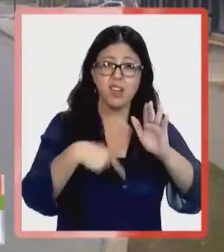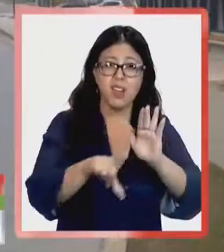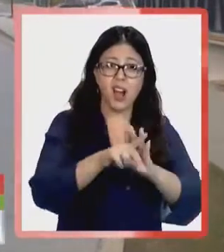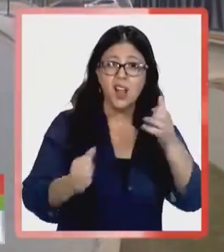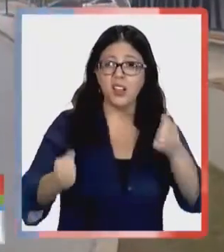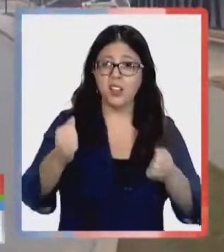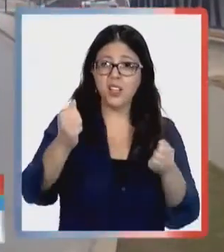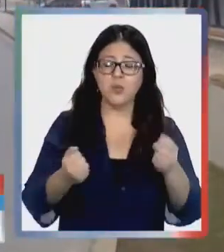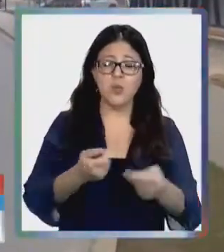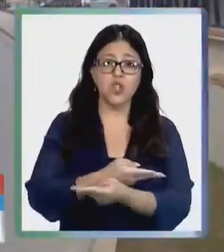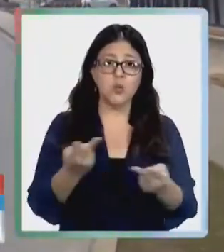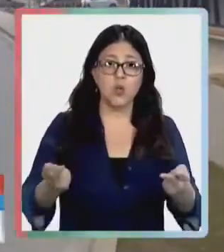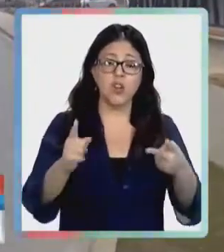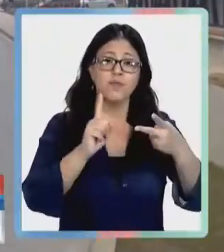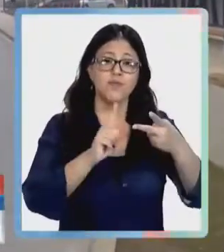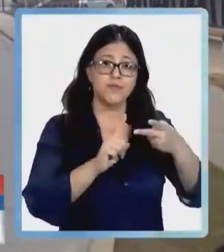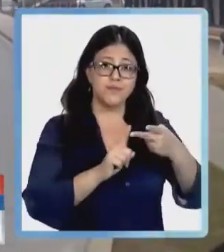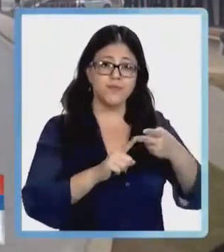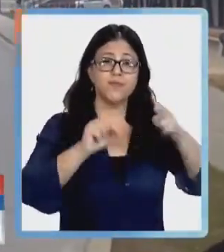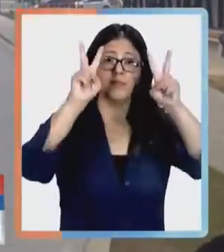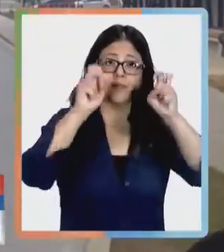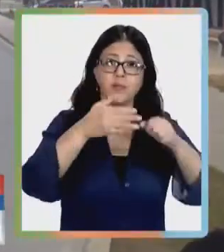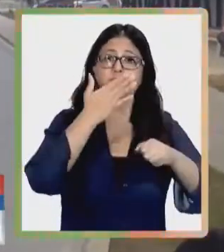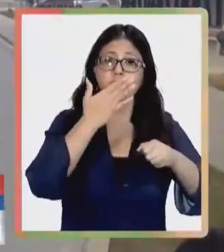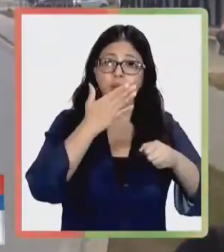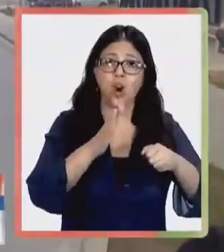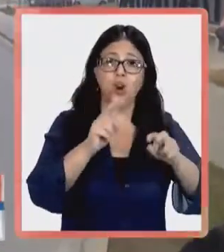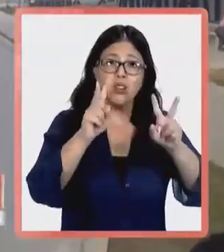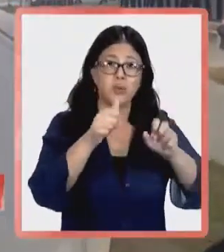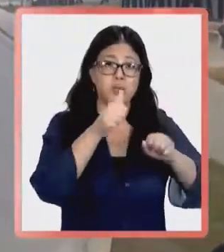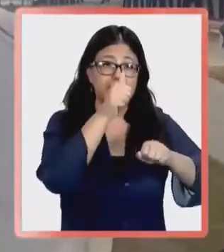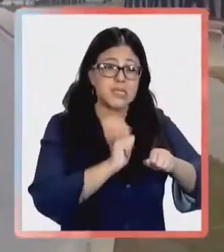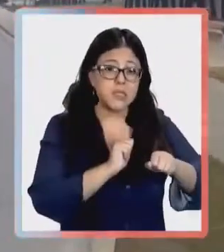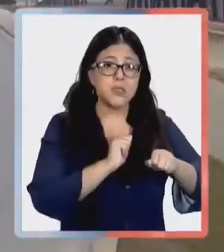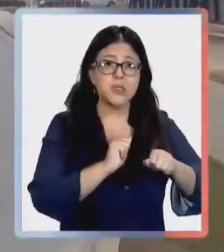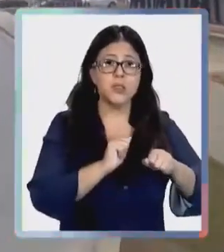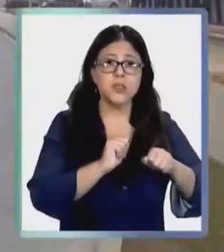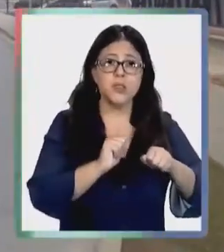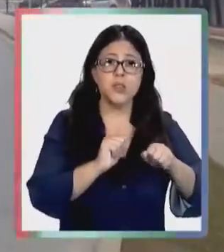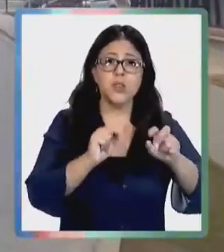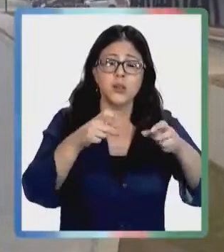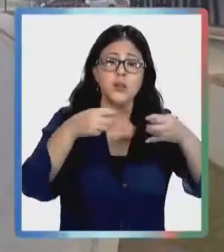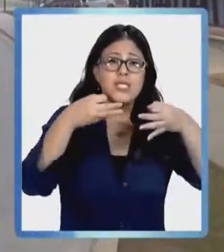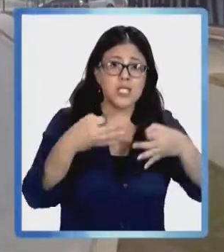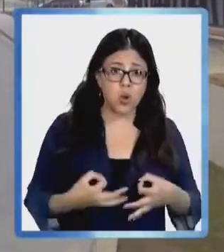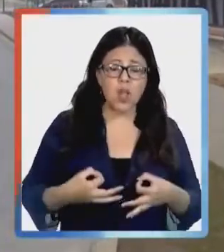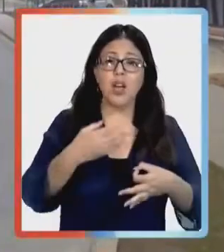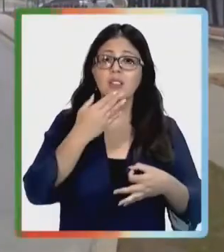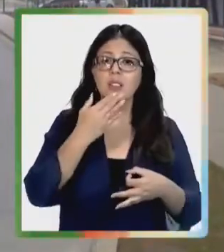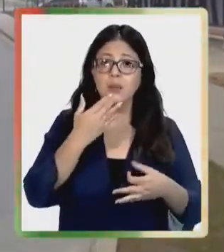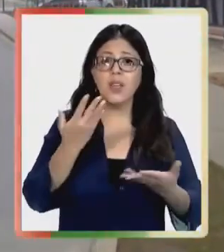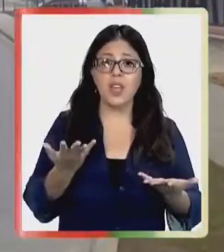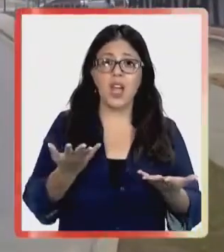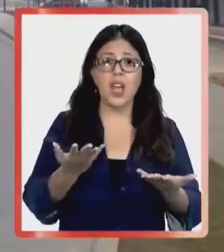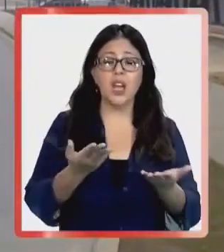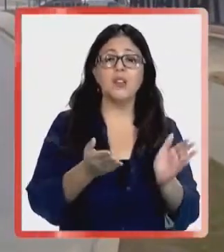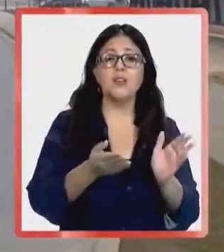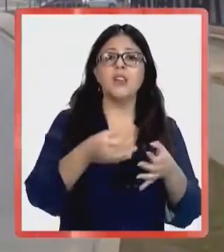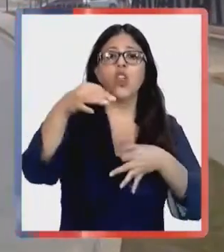en el transporte público. 2, abordar un mejor transporte privado, es decir, tanto en condiciones de seguridad como